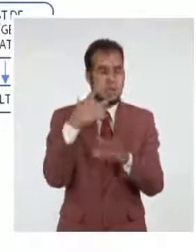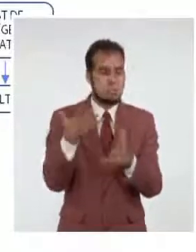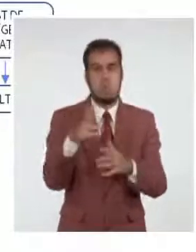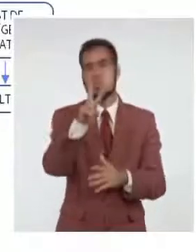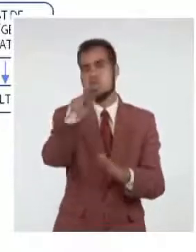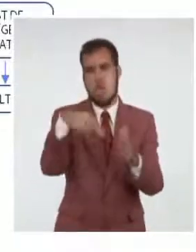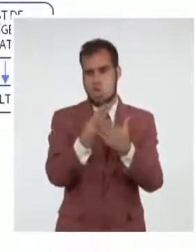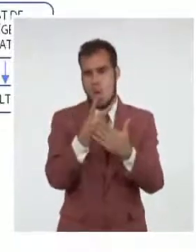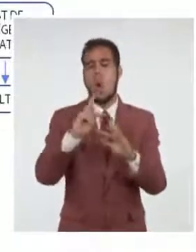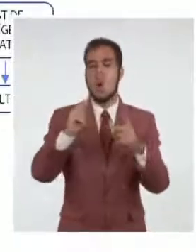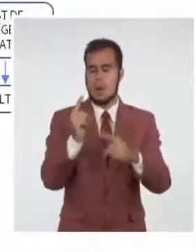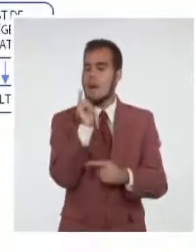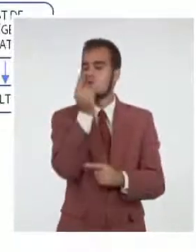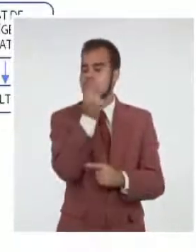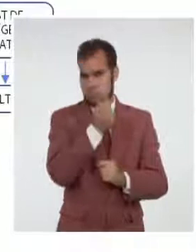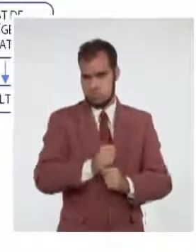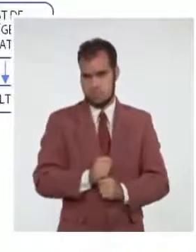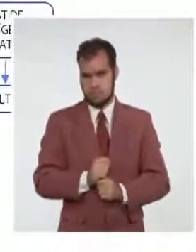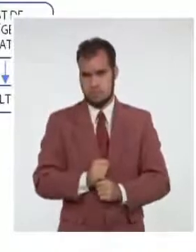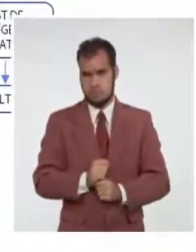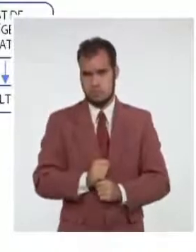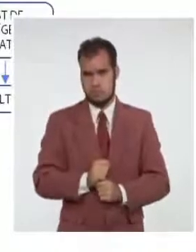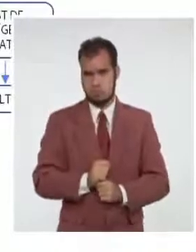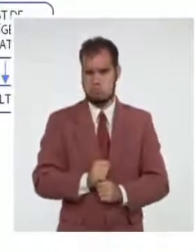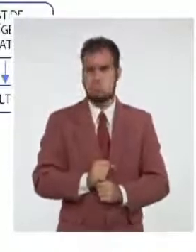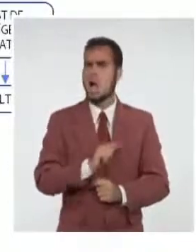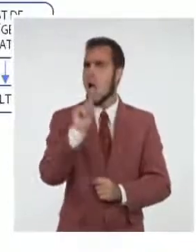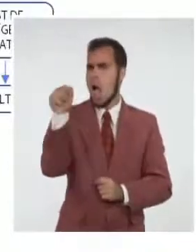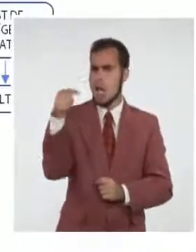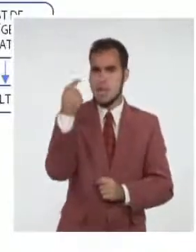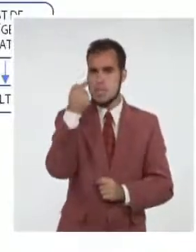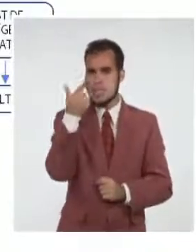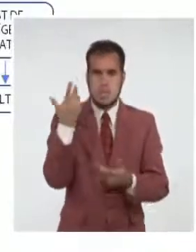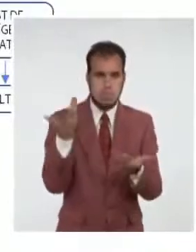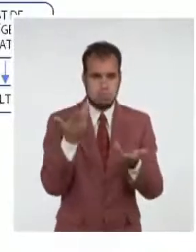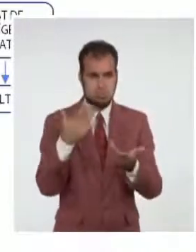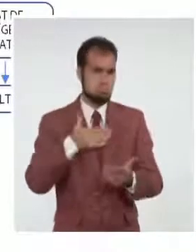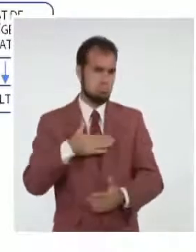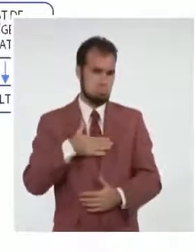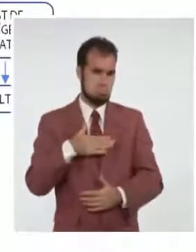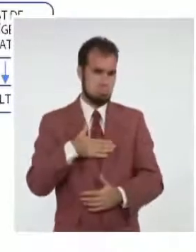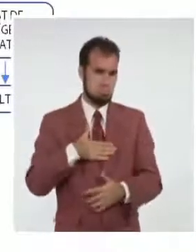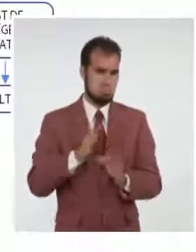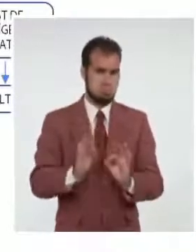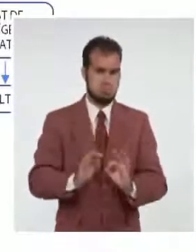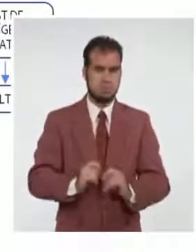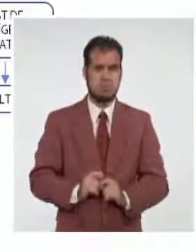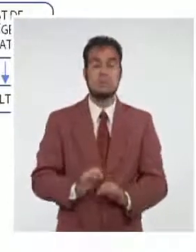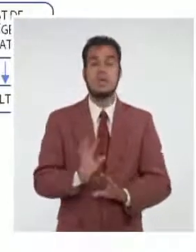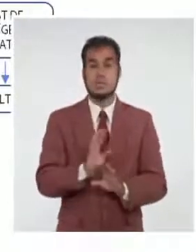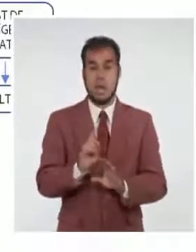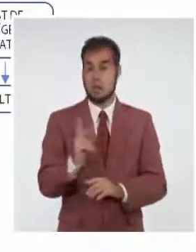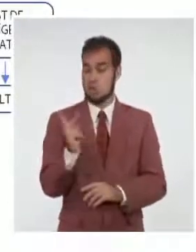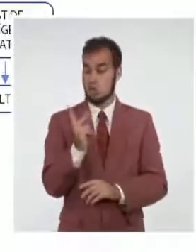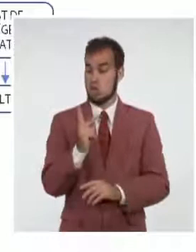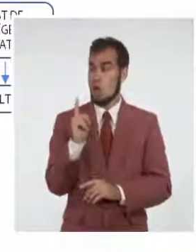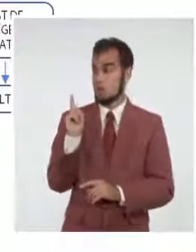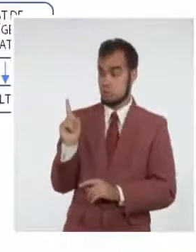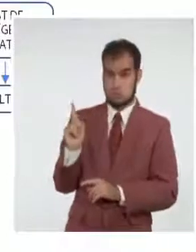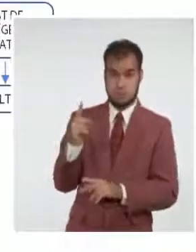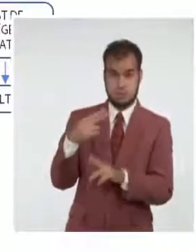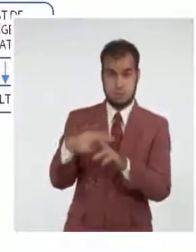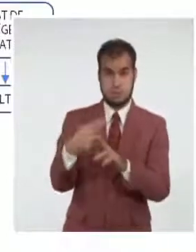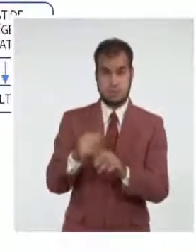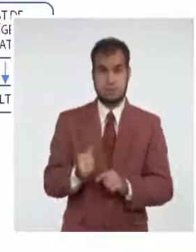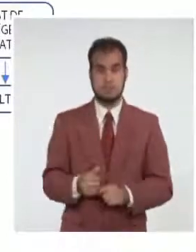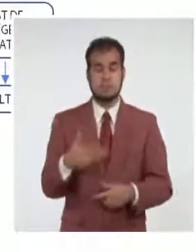y también va a estar nada más, bueno, ahí expectante en ese caso. Ahora, en ambos casos, si usted tiene síntomas